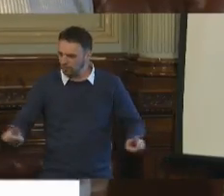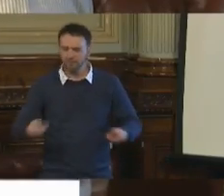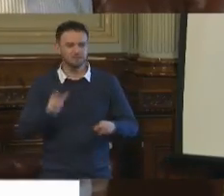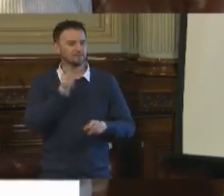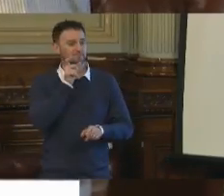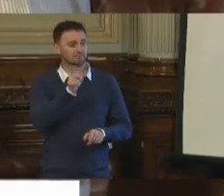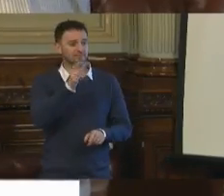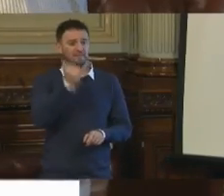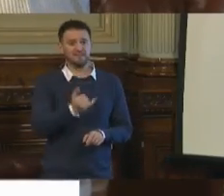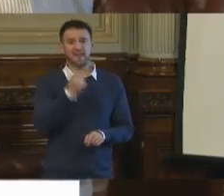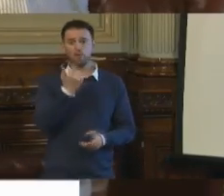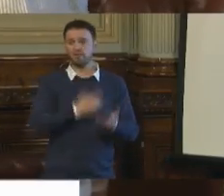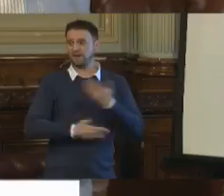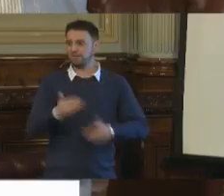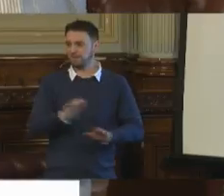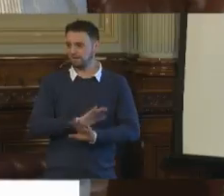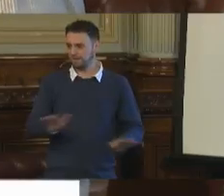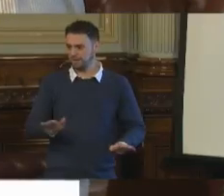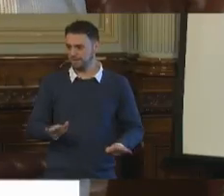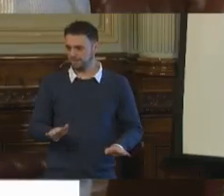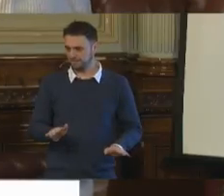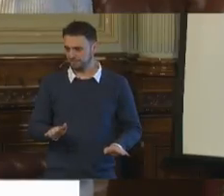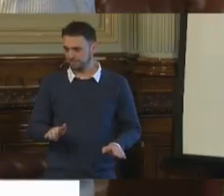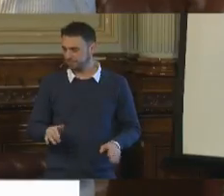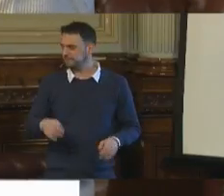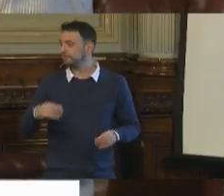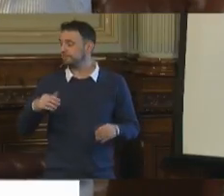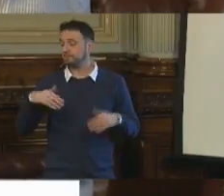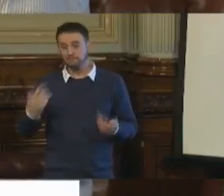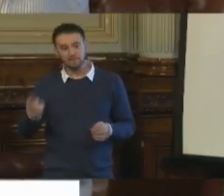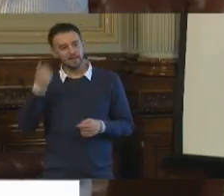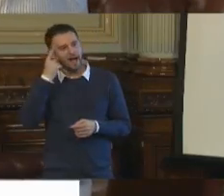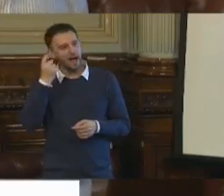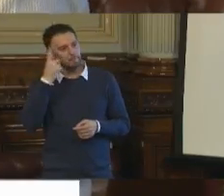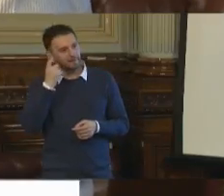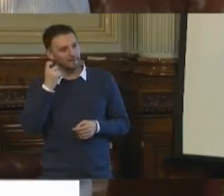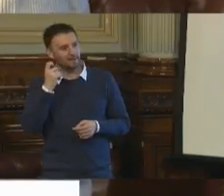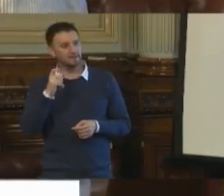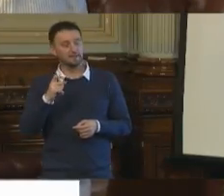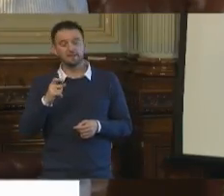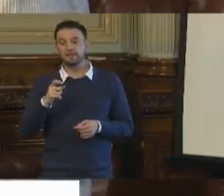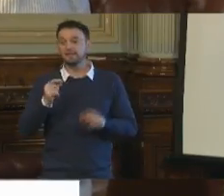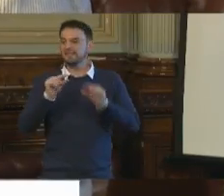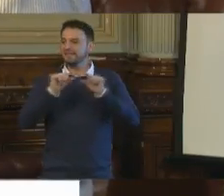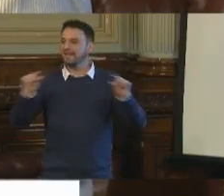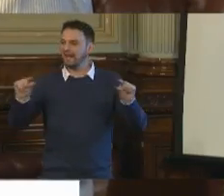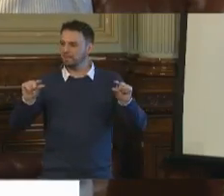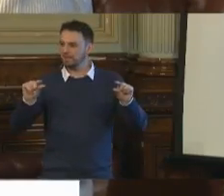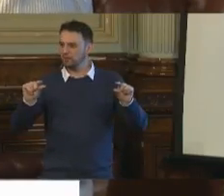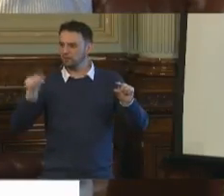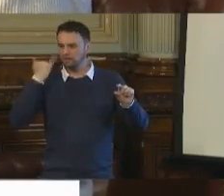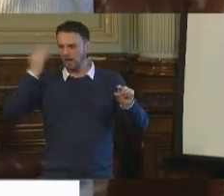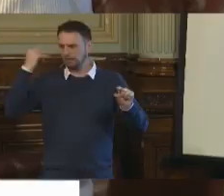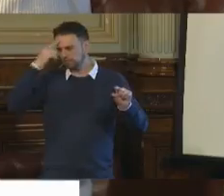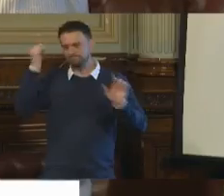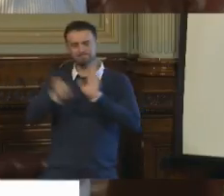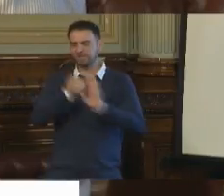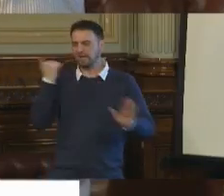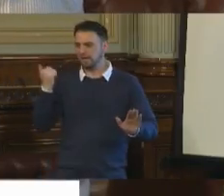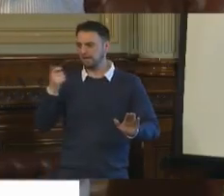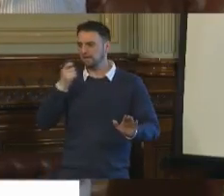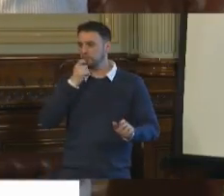habilita de cómo se construye entre 2 hay que evitar estos términos porque ya estamos